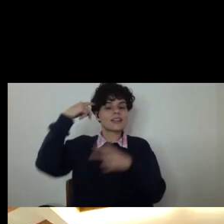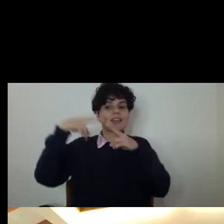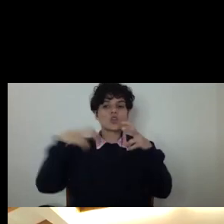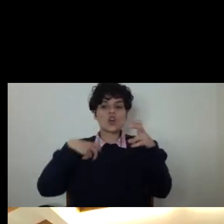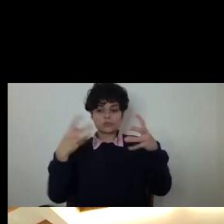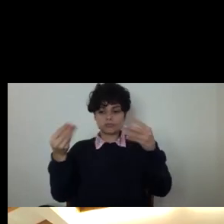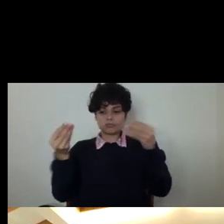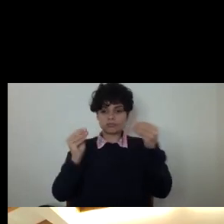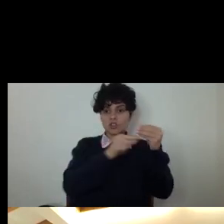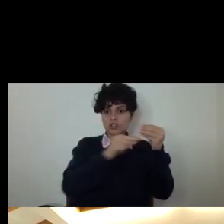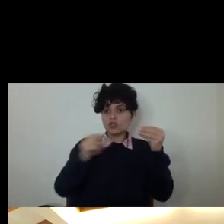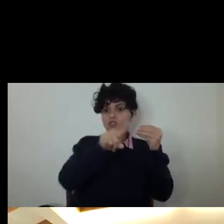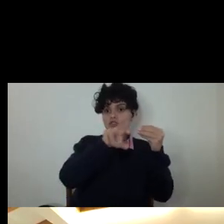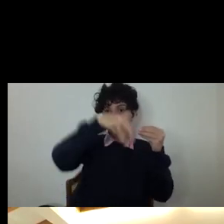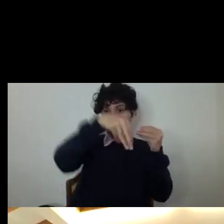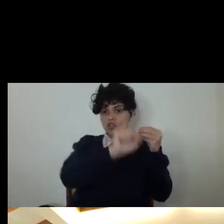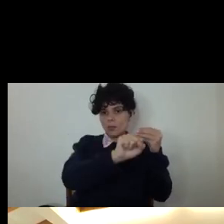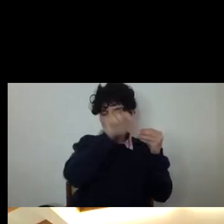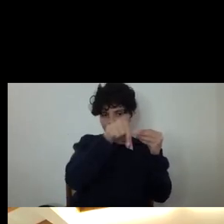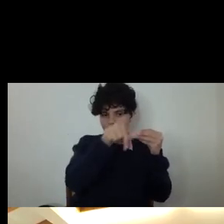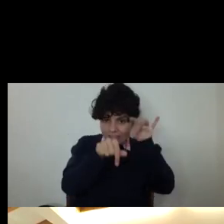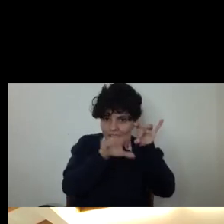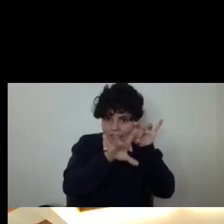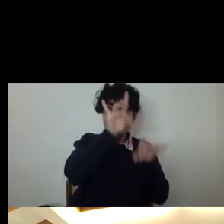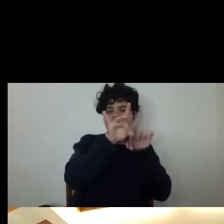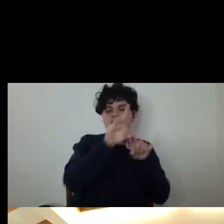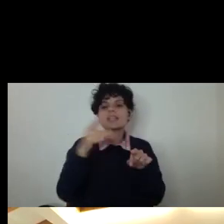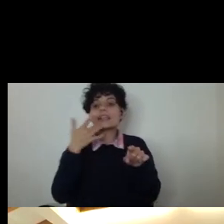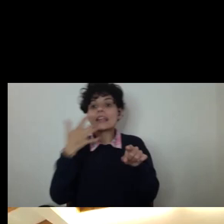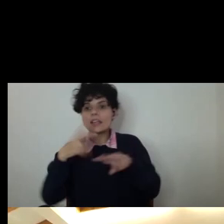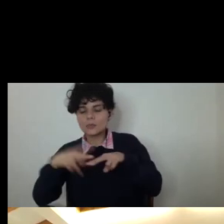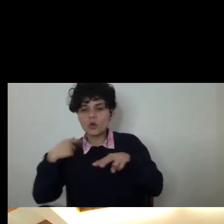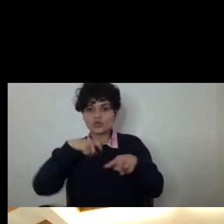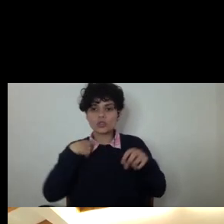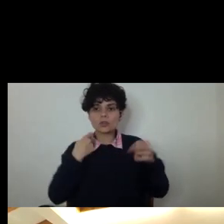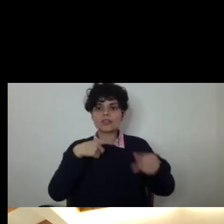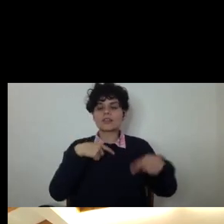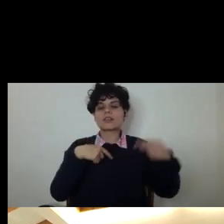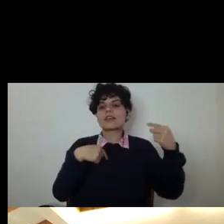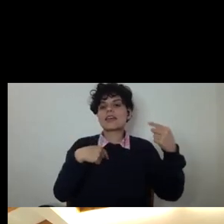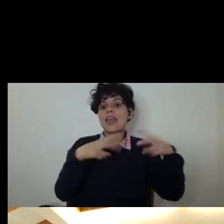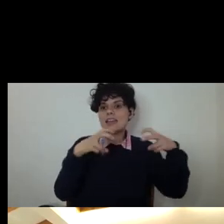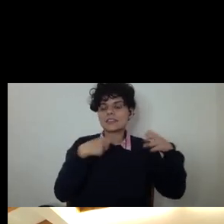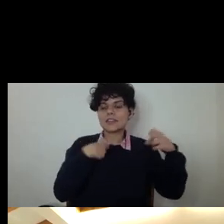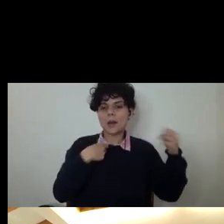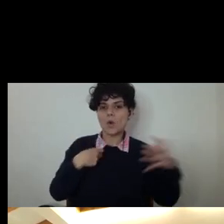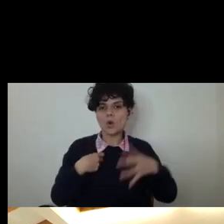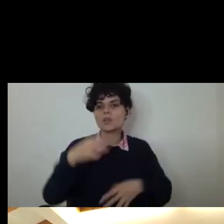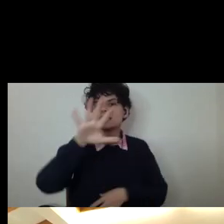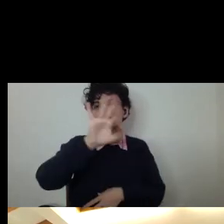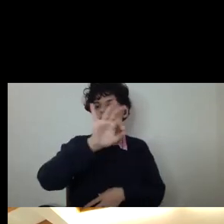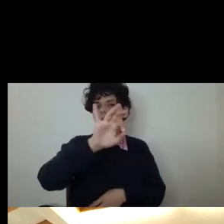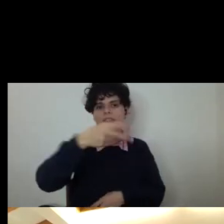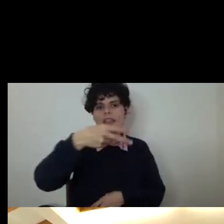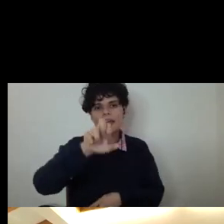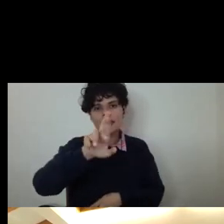Y lo que hicimos fue aplicar un pulso de estimulación 50 Hz, mil pulso, de